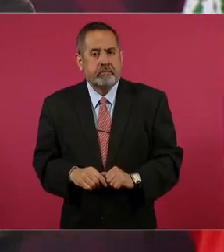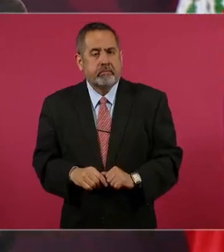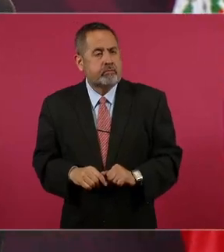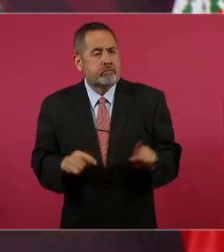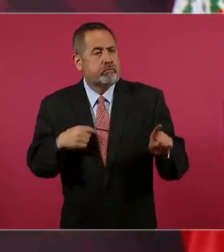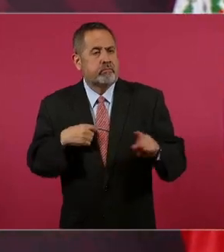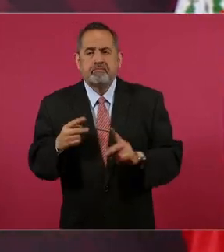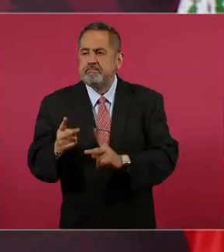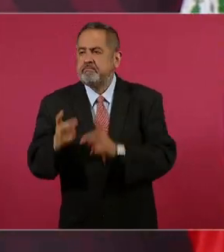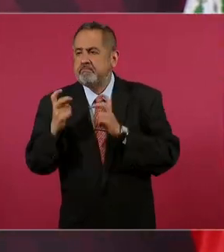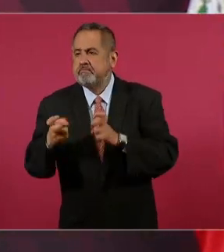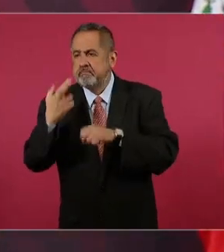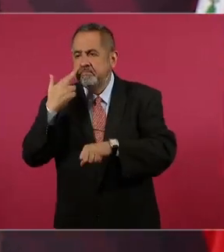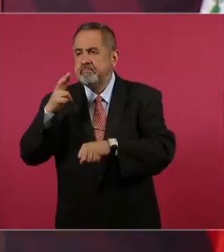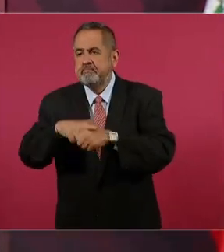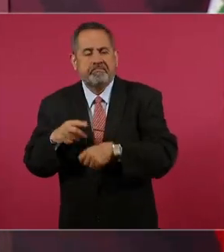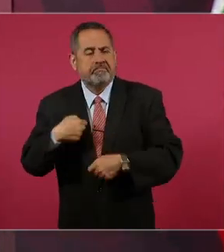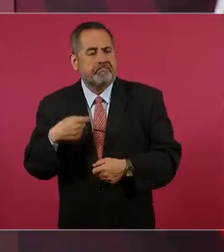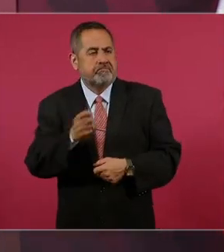yo no soy un bandido,